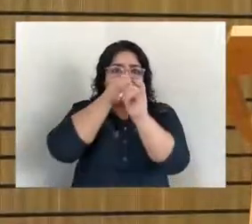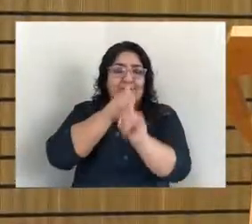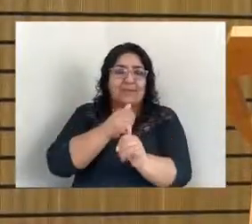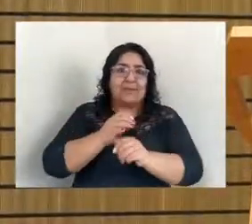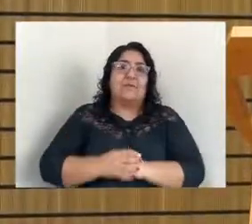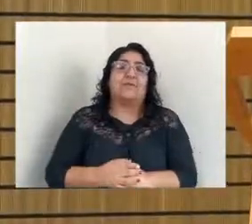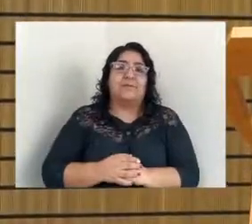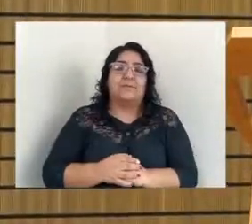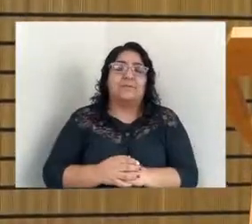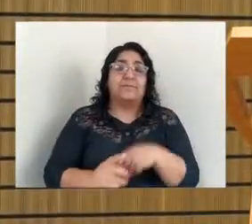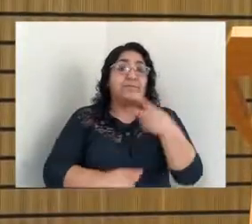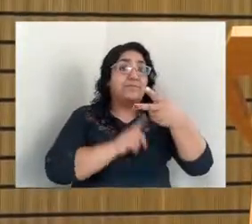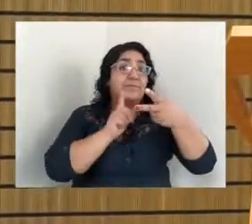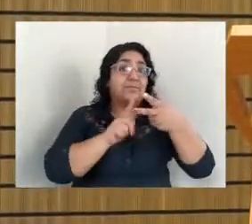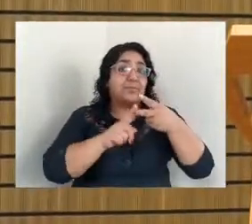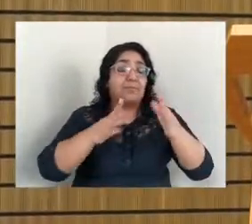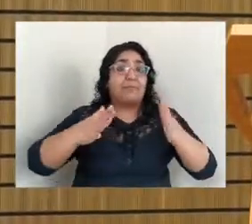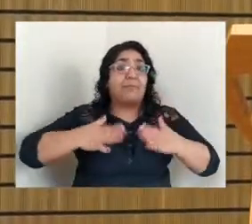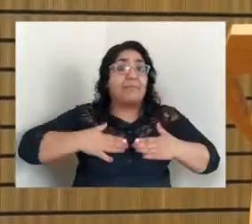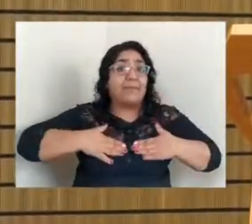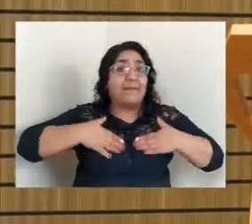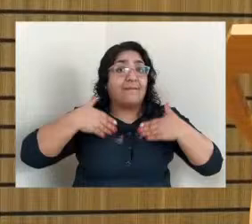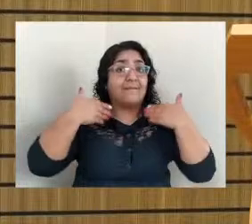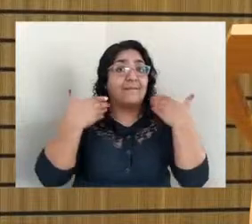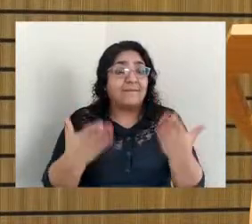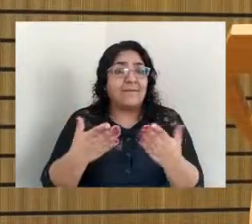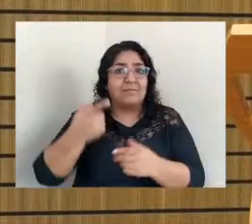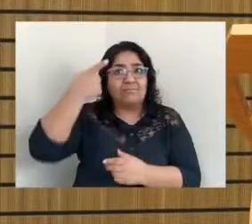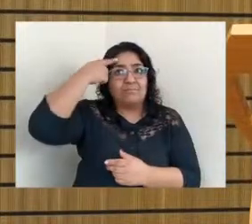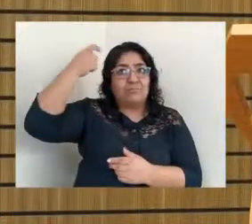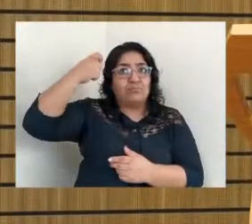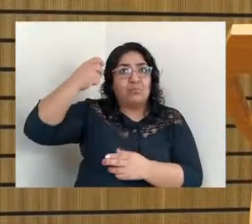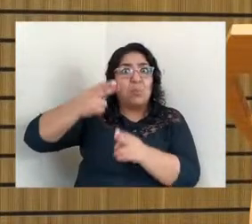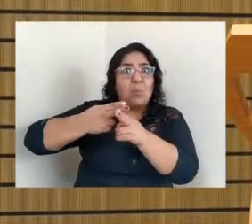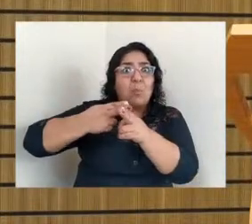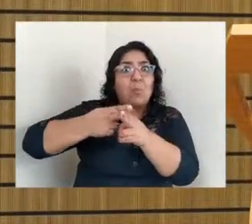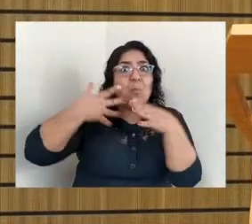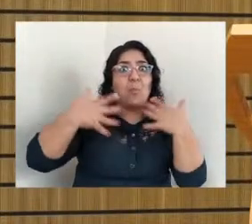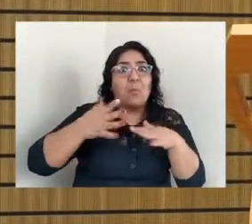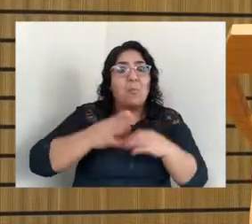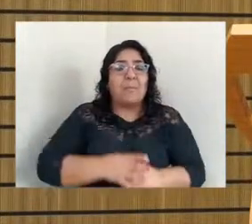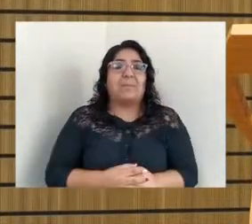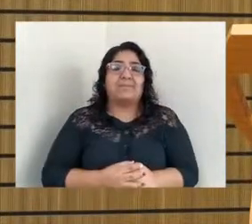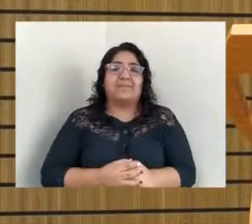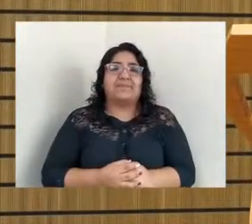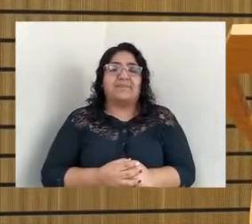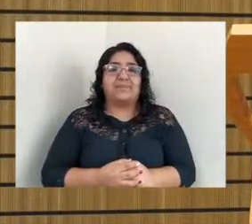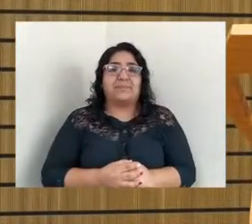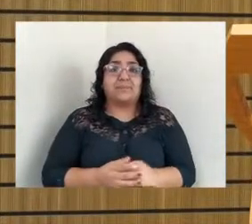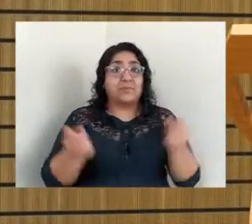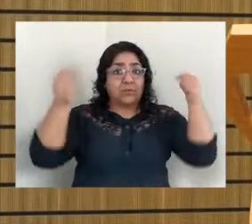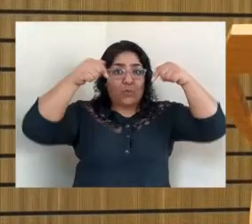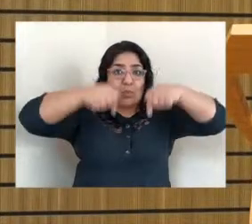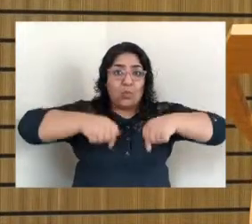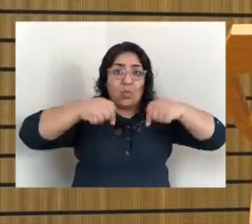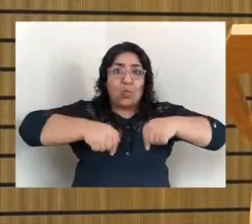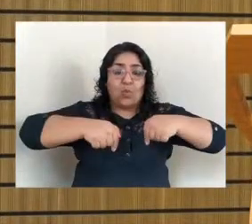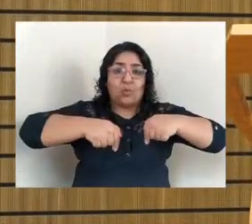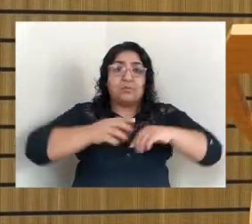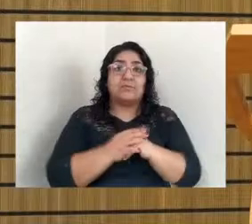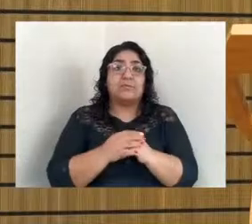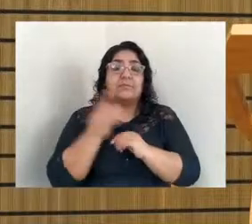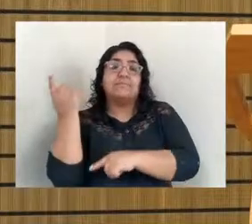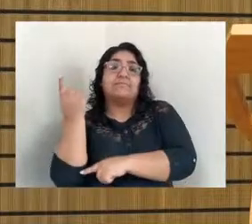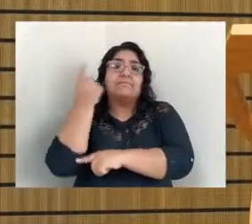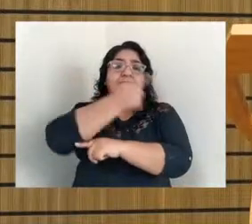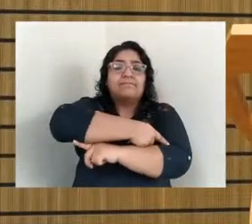instancia, felicitarlos por los nuevos retos que vienen a continuación. Hoy es el día en donde celebramos